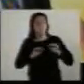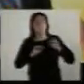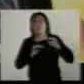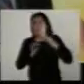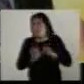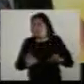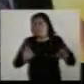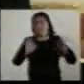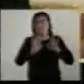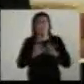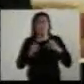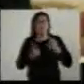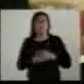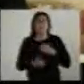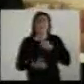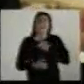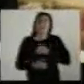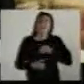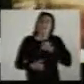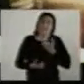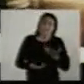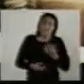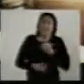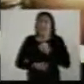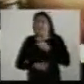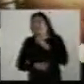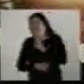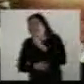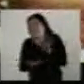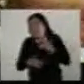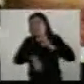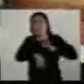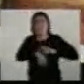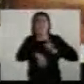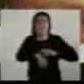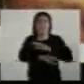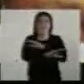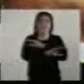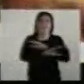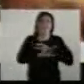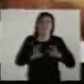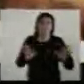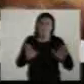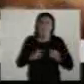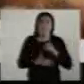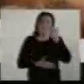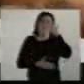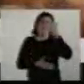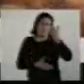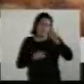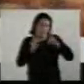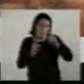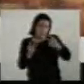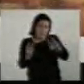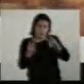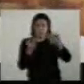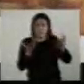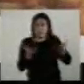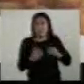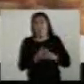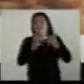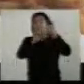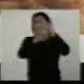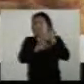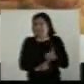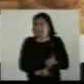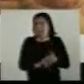muy importante, creo yo. Pero lamentablemente, mi querido Enrique, el tiempo culminó. Así que ya saben, amigos televidentes,